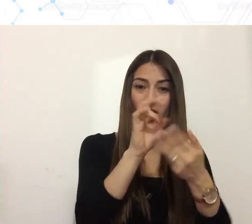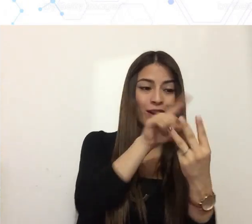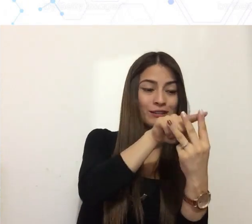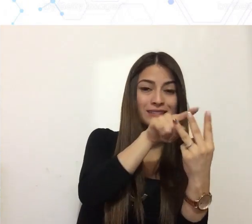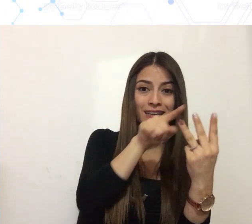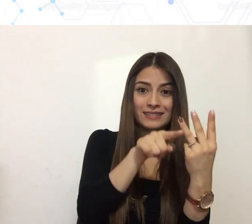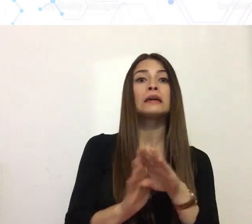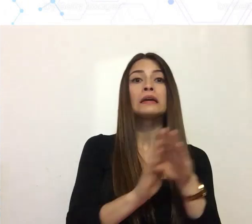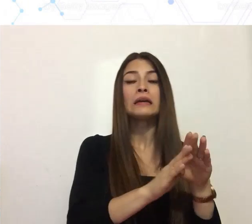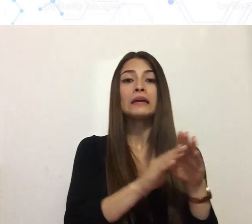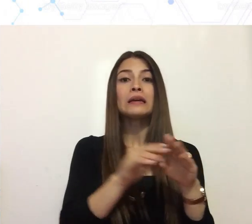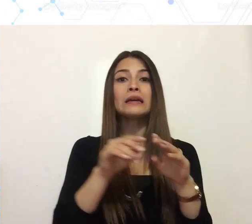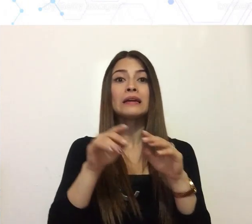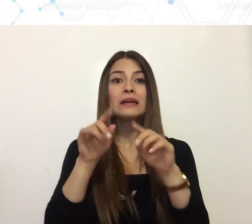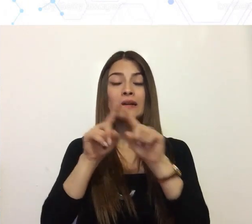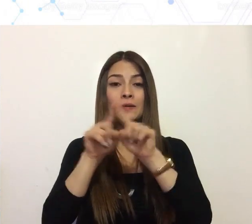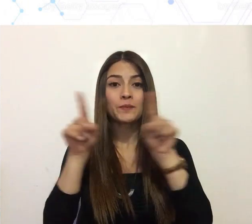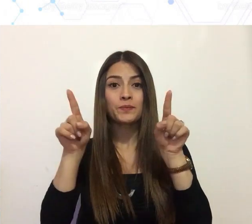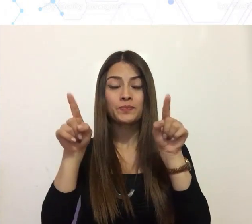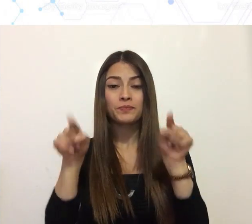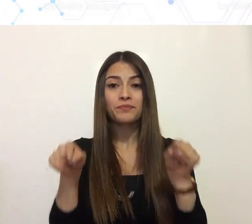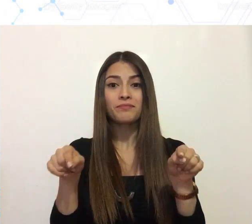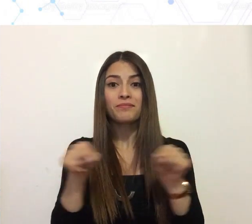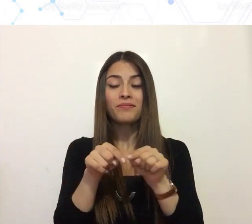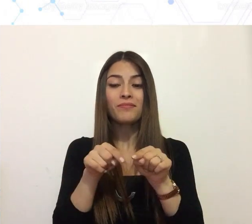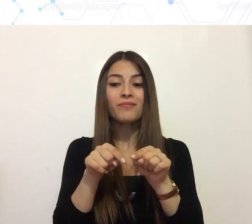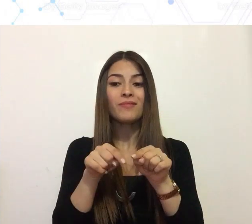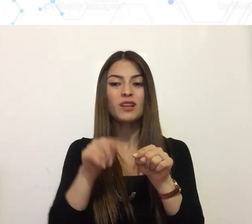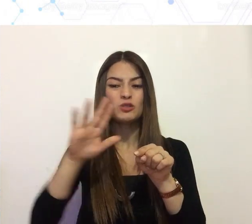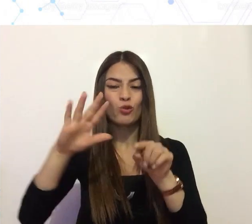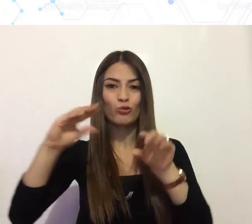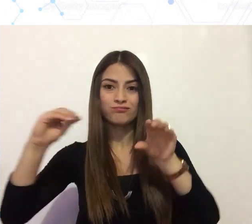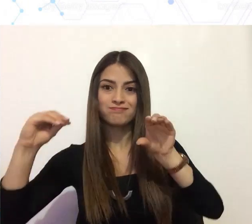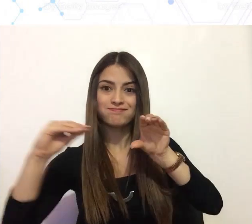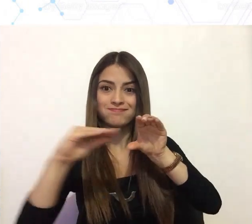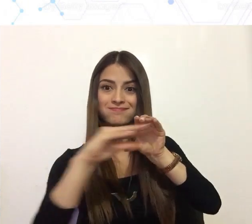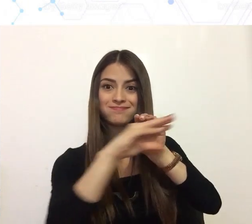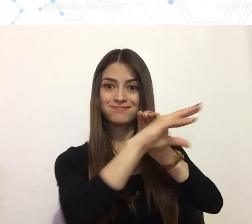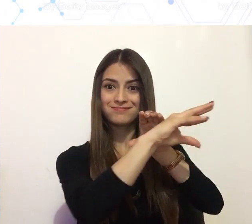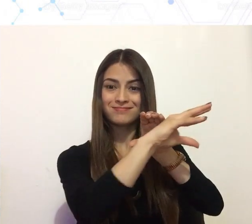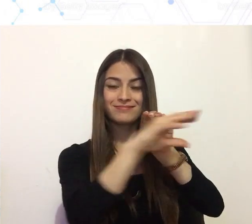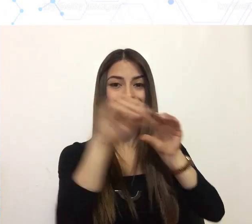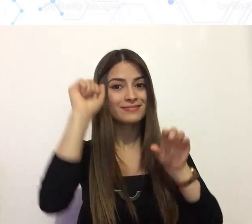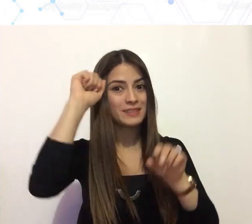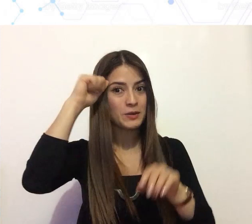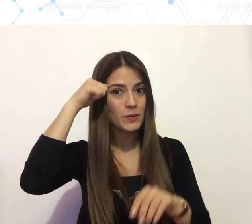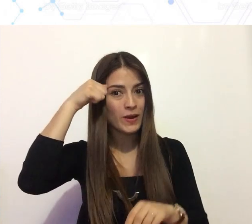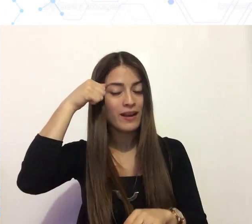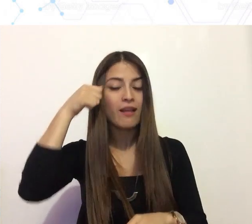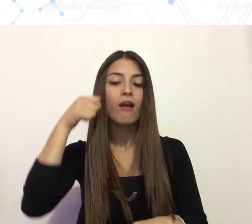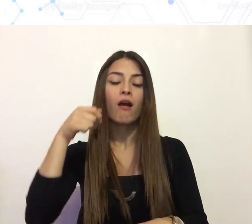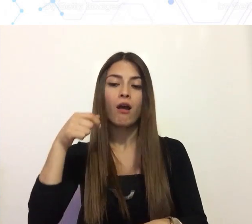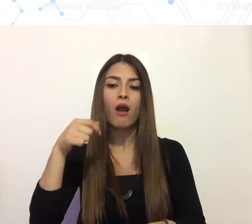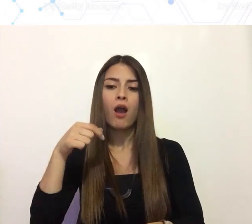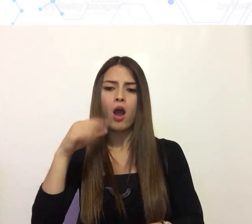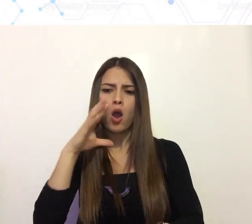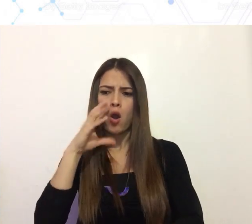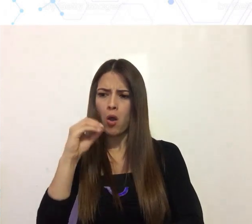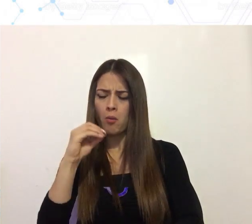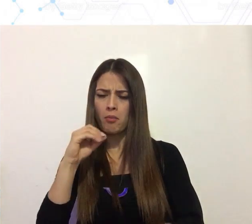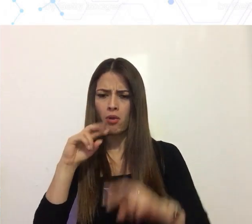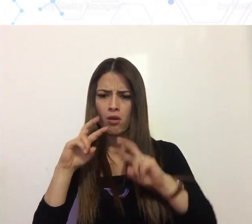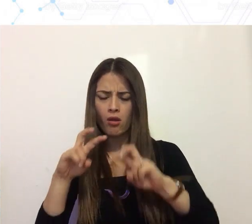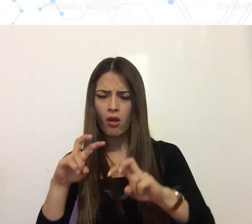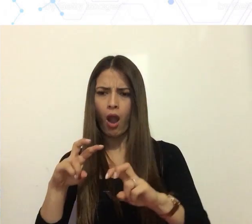muy importante este tubo y yo les estoy pidiendo que por favor desde la presentación o desde otra página, si ustedes lo quieren